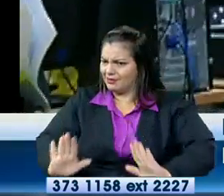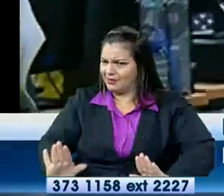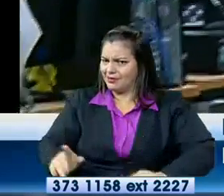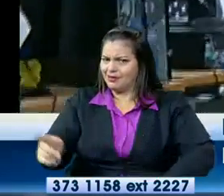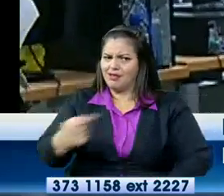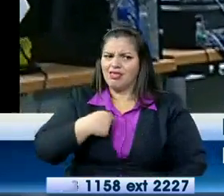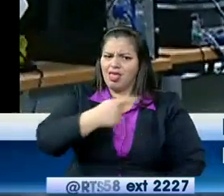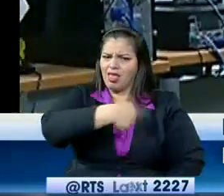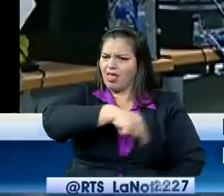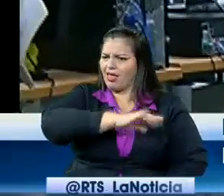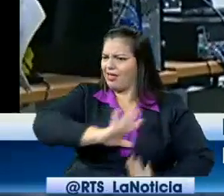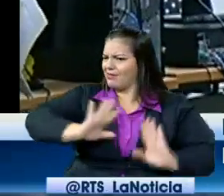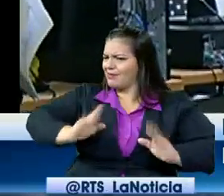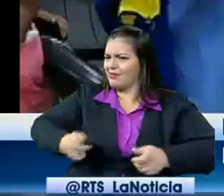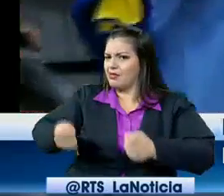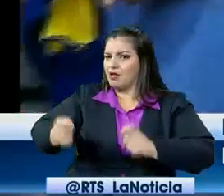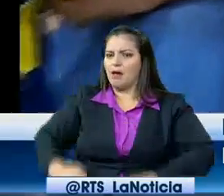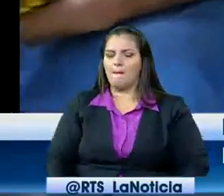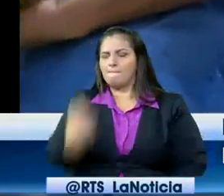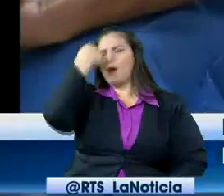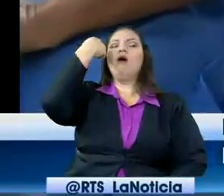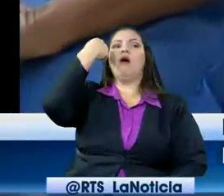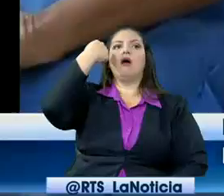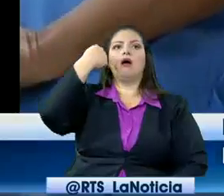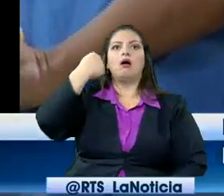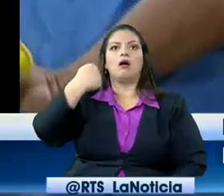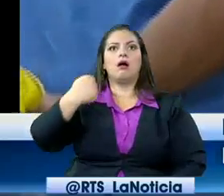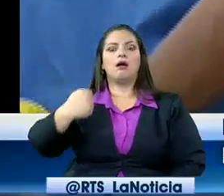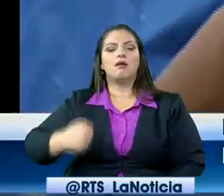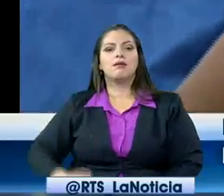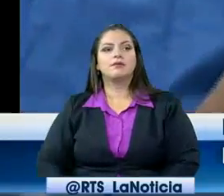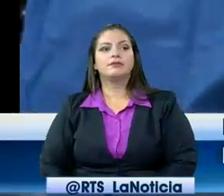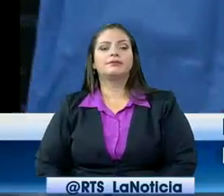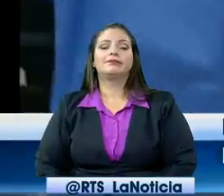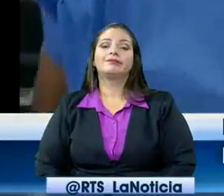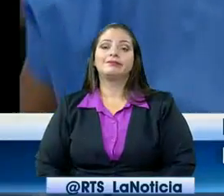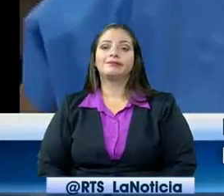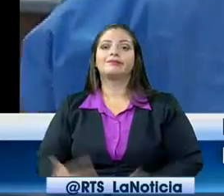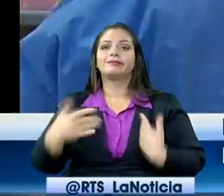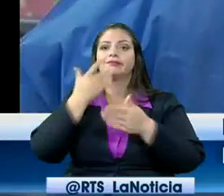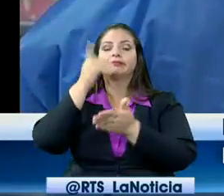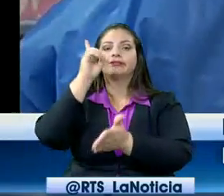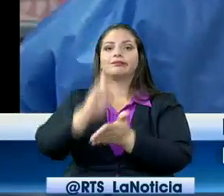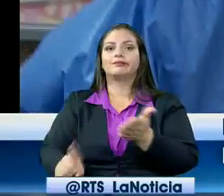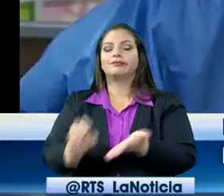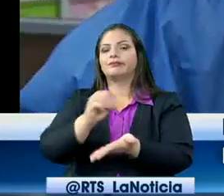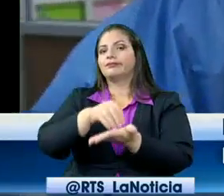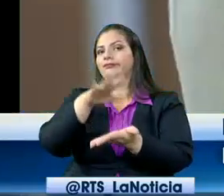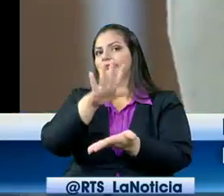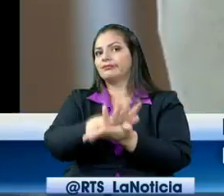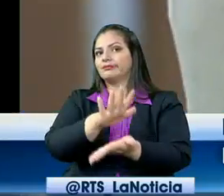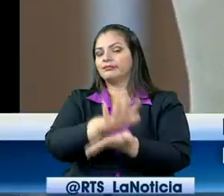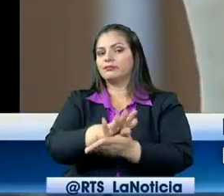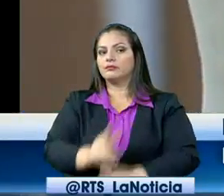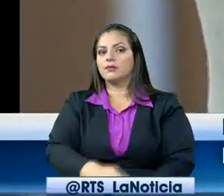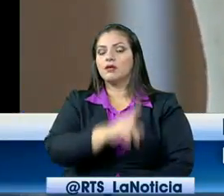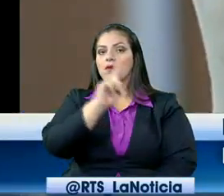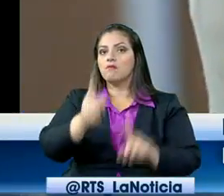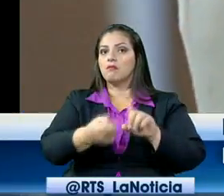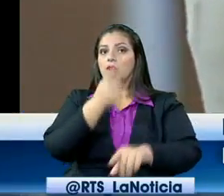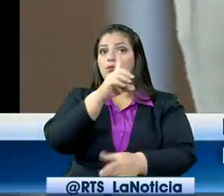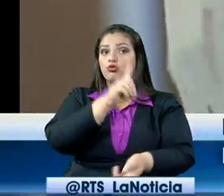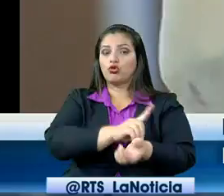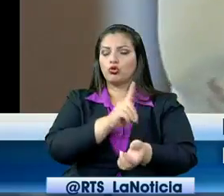al Centro Integrado de Justicia, fue sometido a un reconocimiento médico y dejó asentada su denuncia